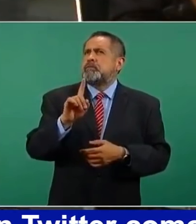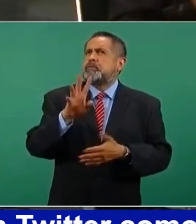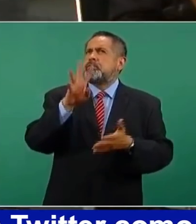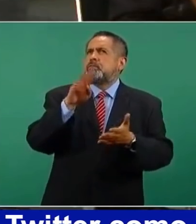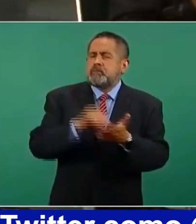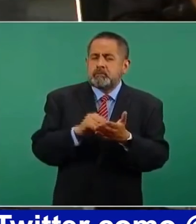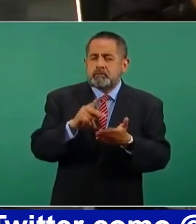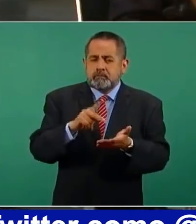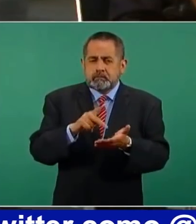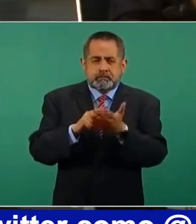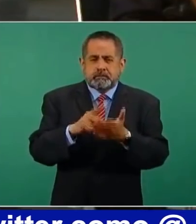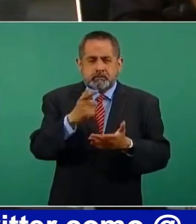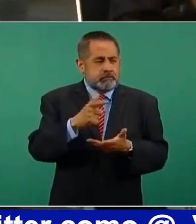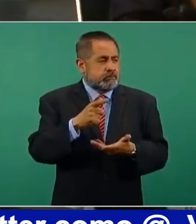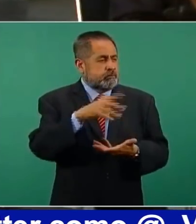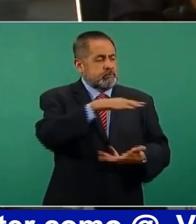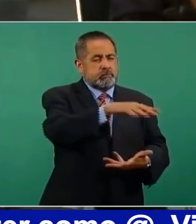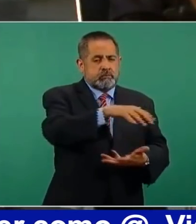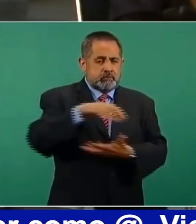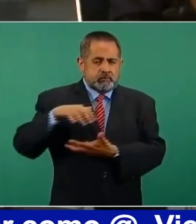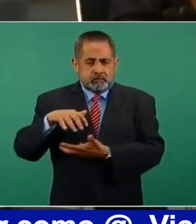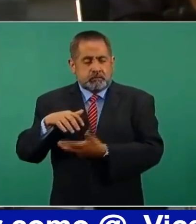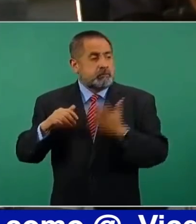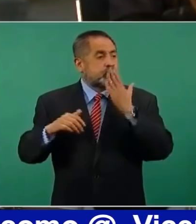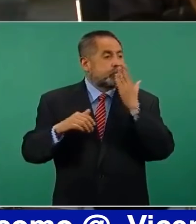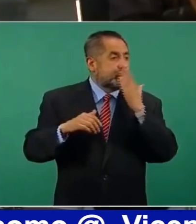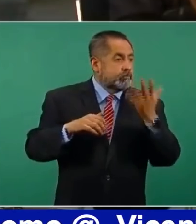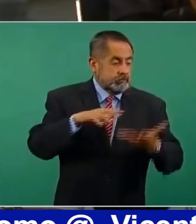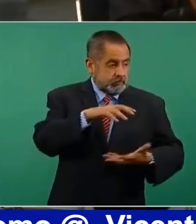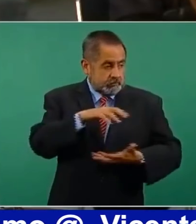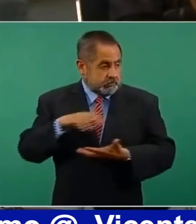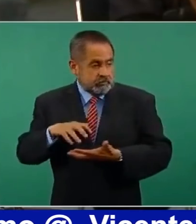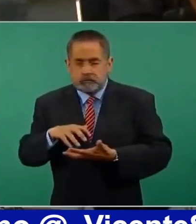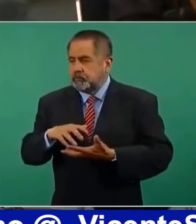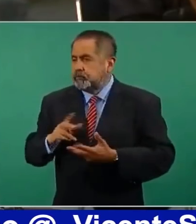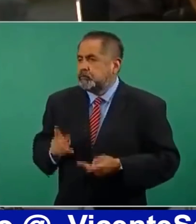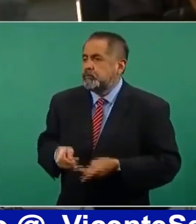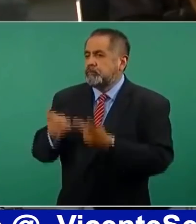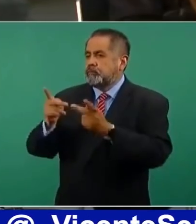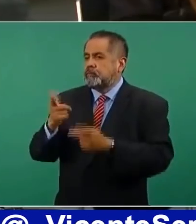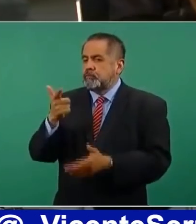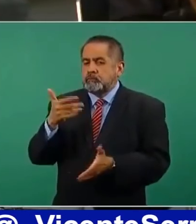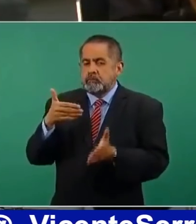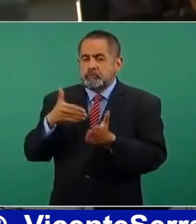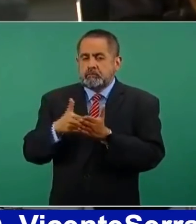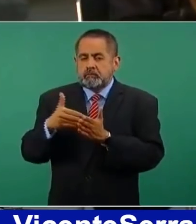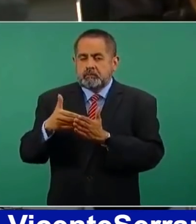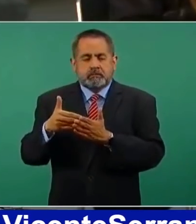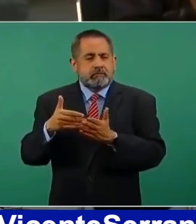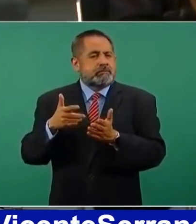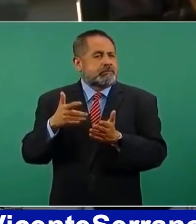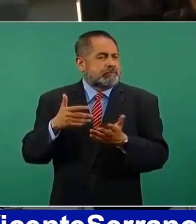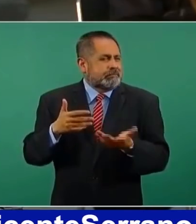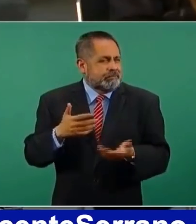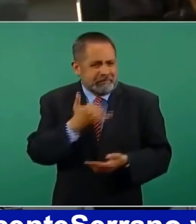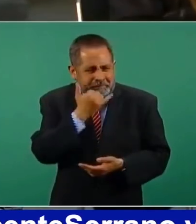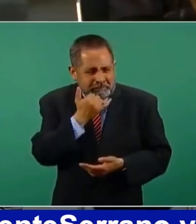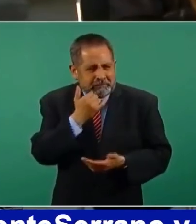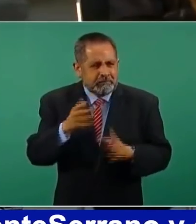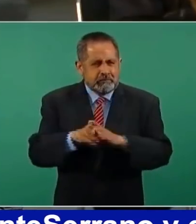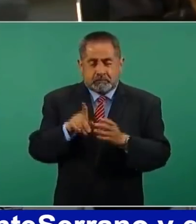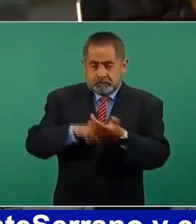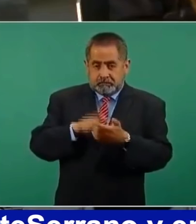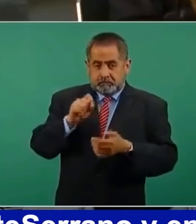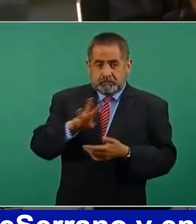4,000 pesos la tonelada de maíz en Sonora y la venda a 7,000 pesos? ¿Y cómo se explica usted que esos